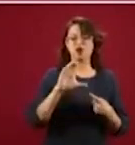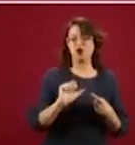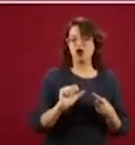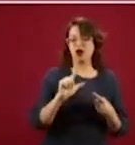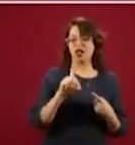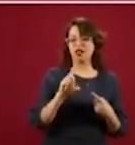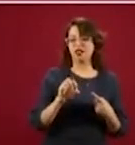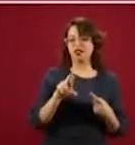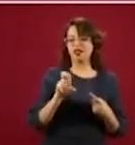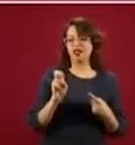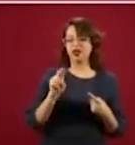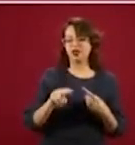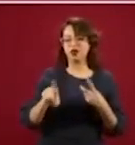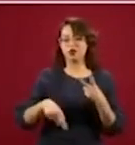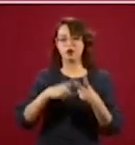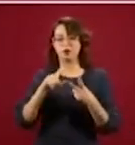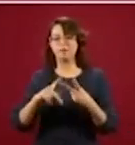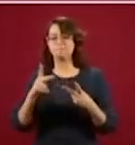total